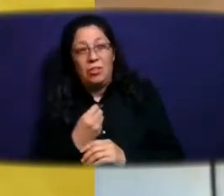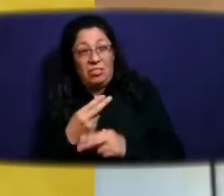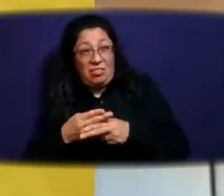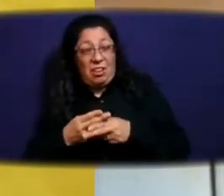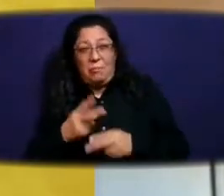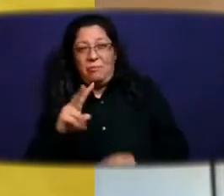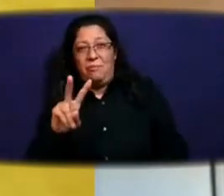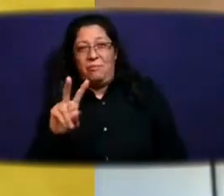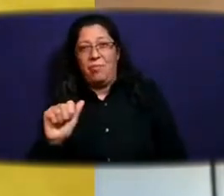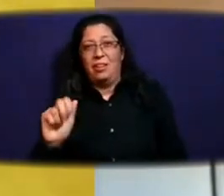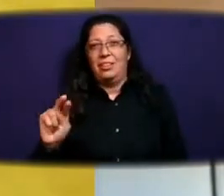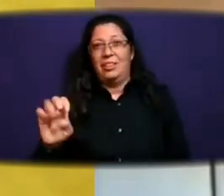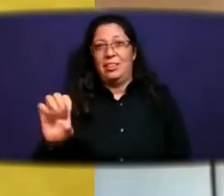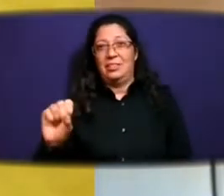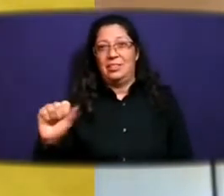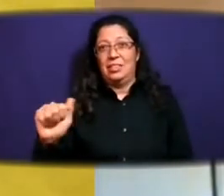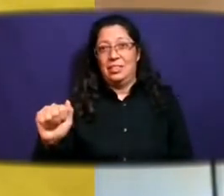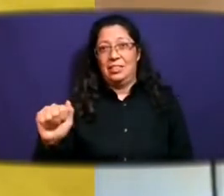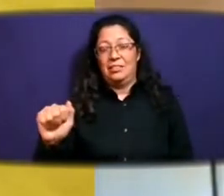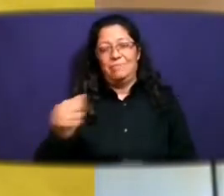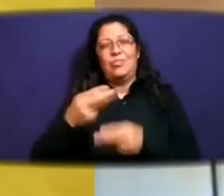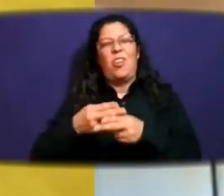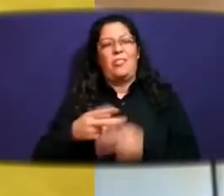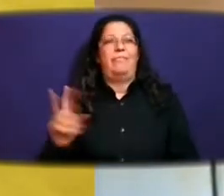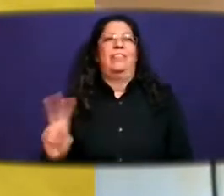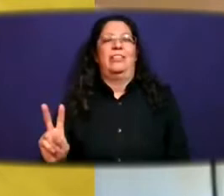Vanessa. We call her V.